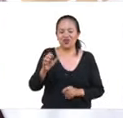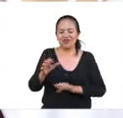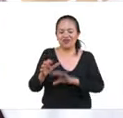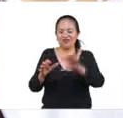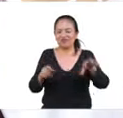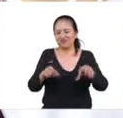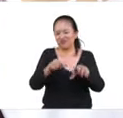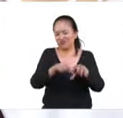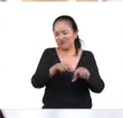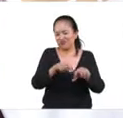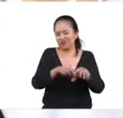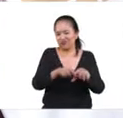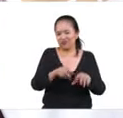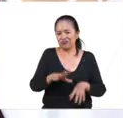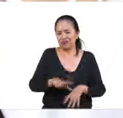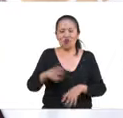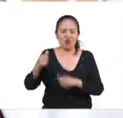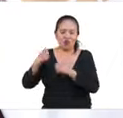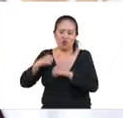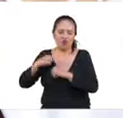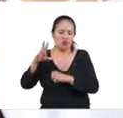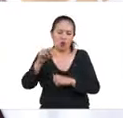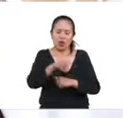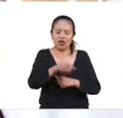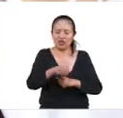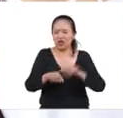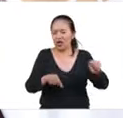que un tema directamente con la autoridad.